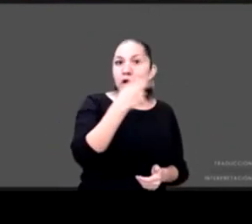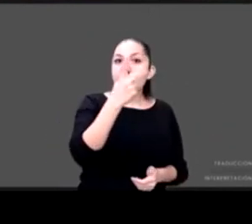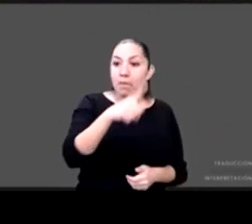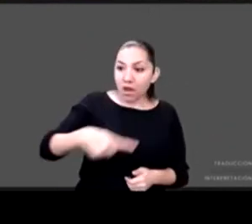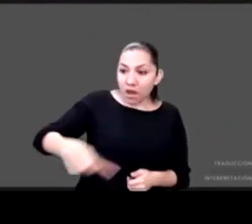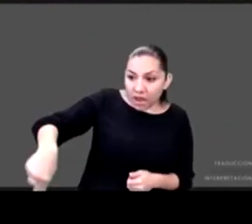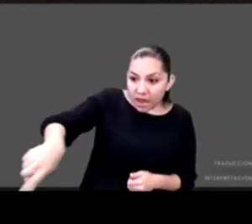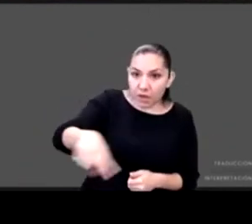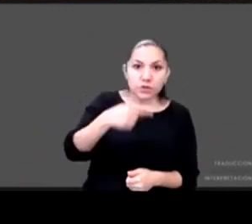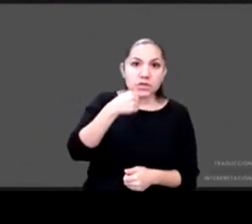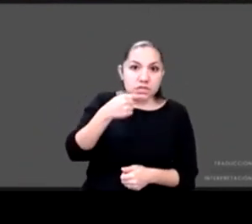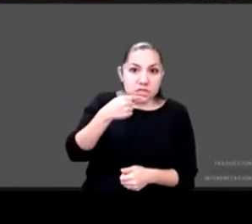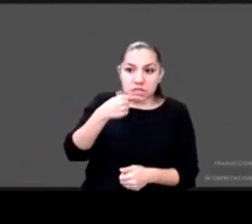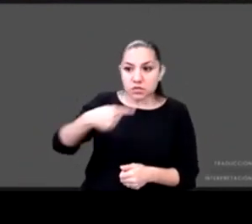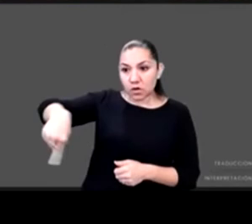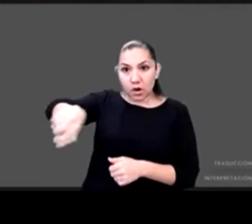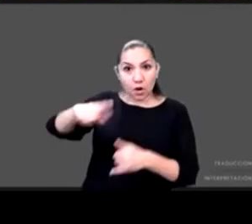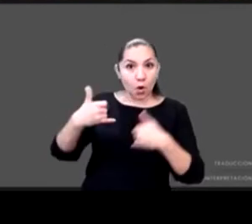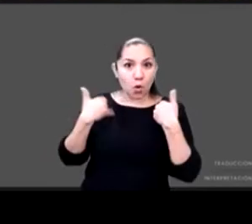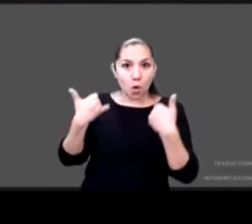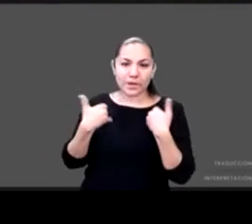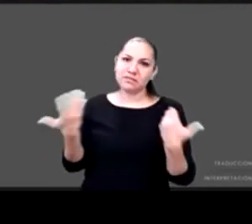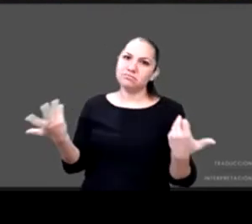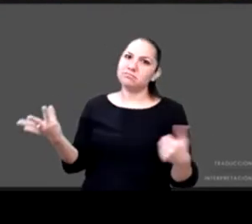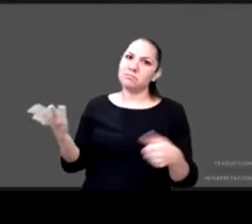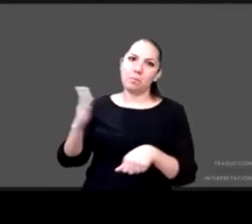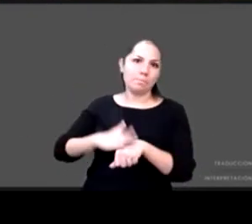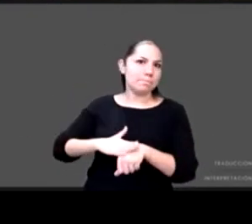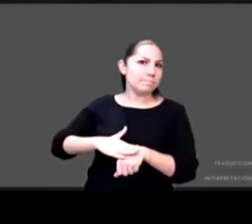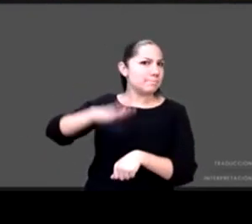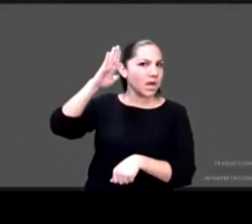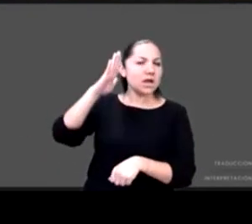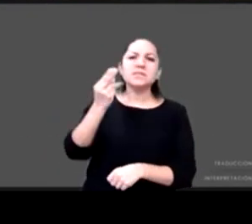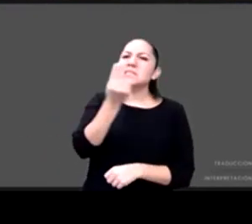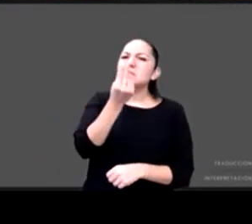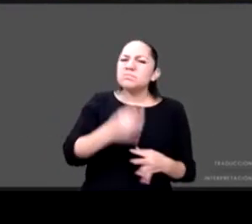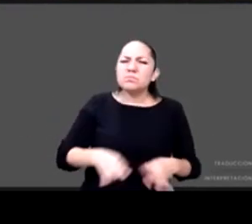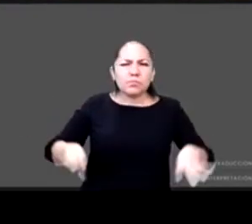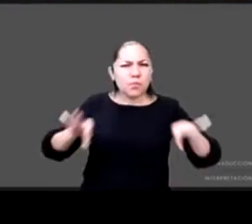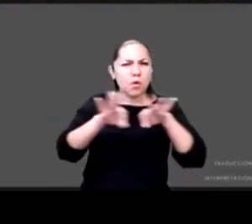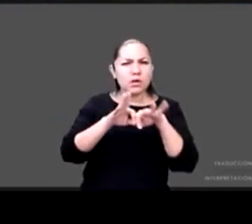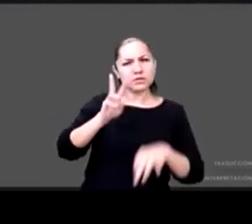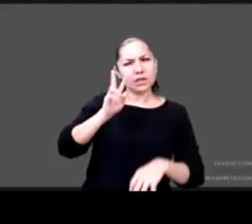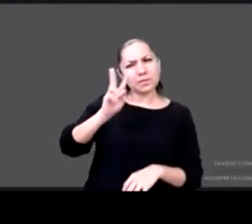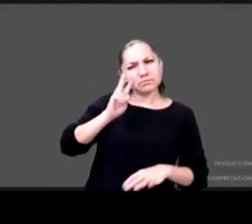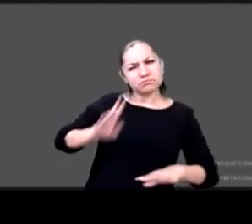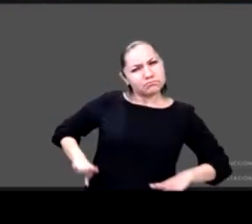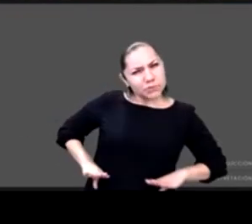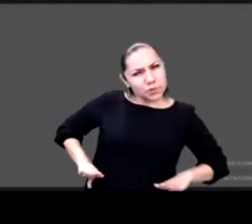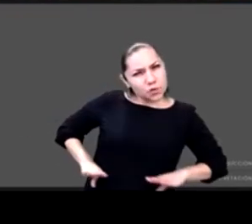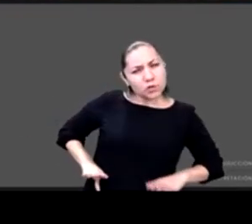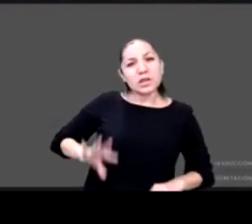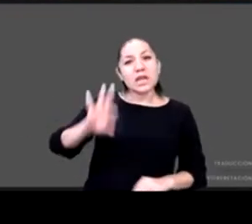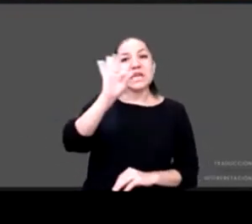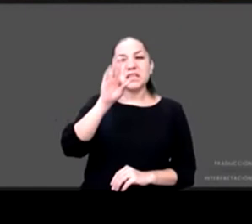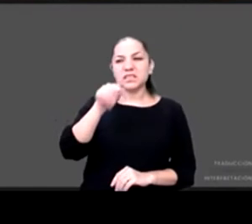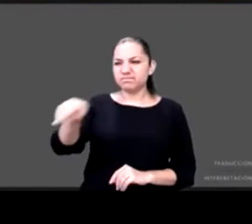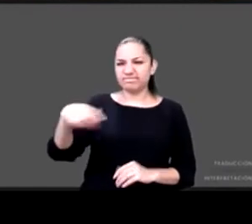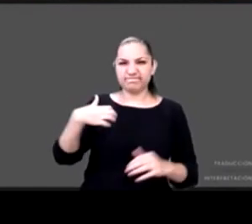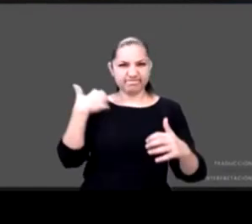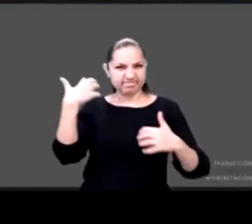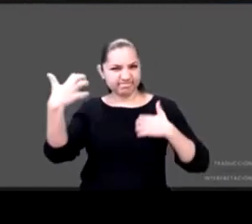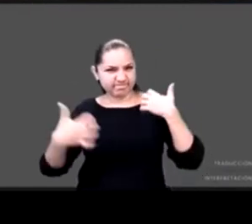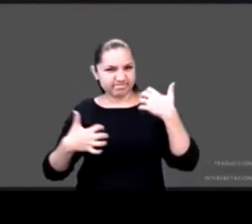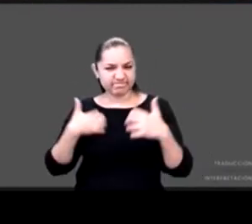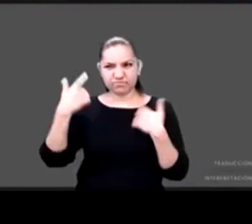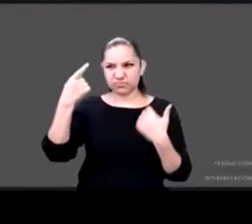las conductas. Si un niño se muestra irritable, agresivo, no quiere jugar, se aísla, decía en el testimonio,